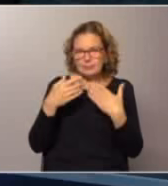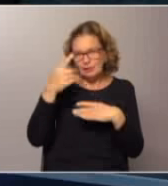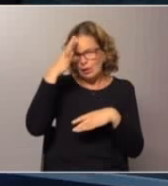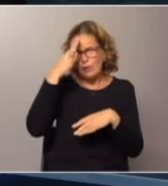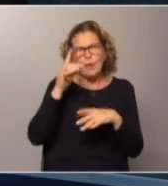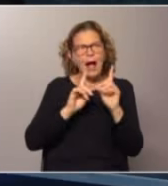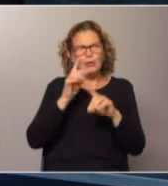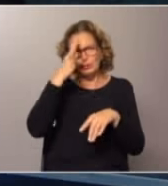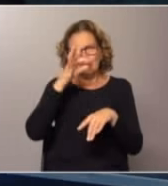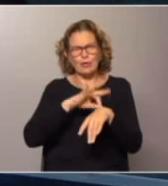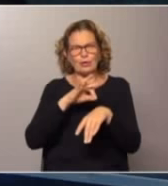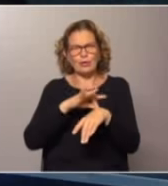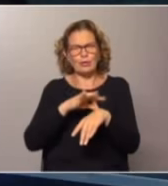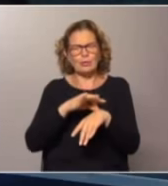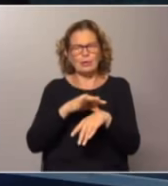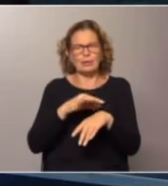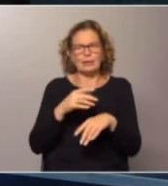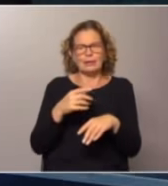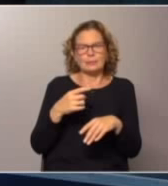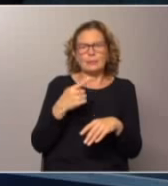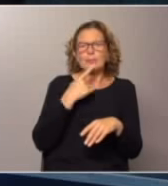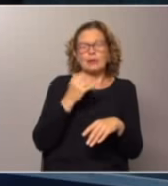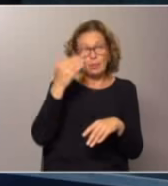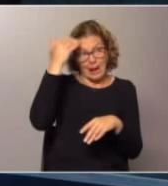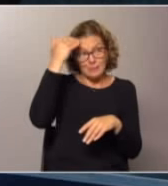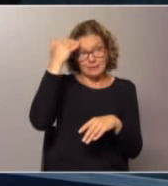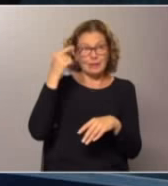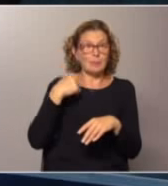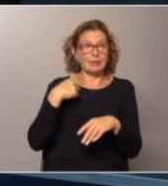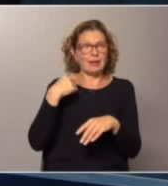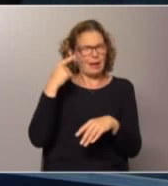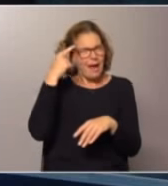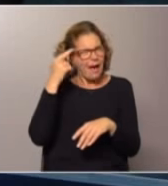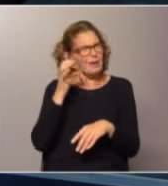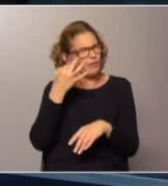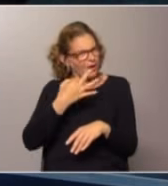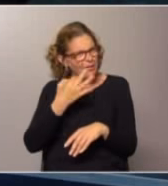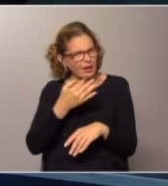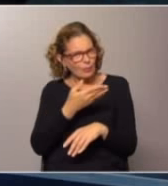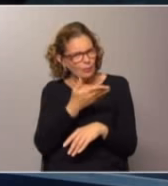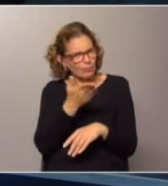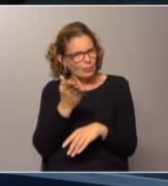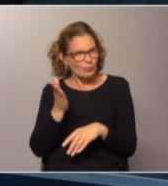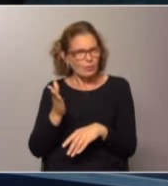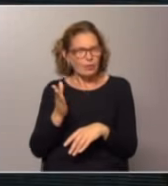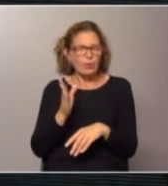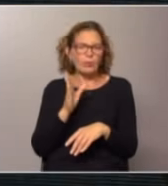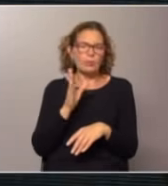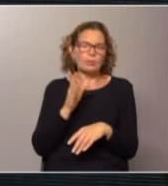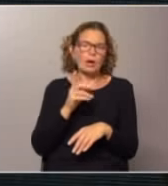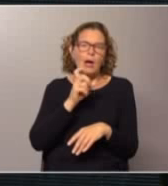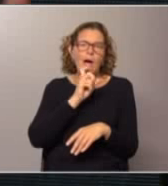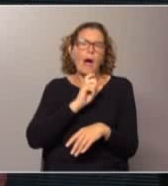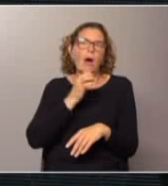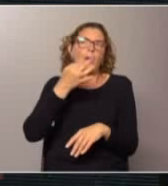de que creemos más a la mente humana cree más en la conspiración que en una aburrida que una verdad más